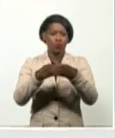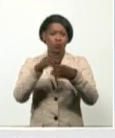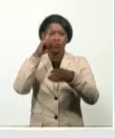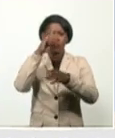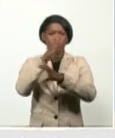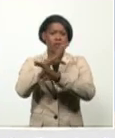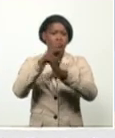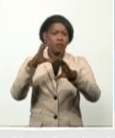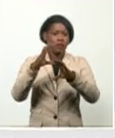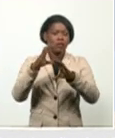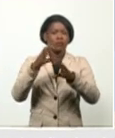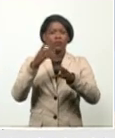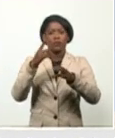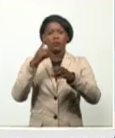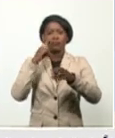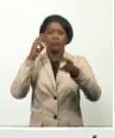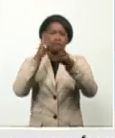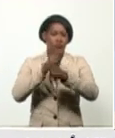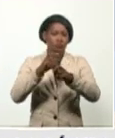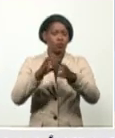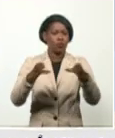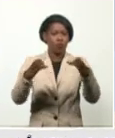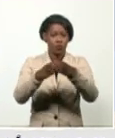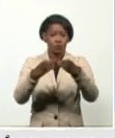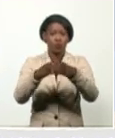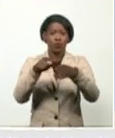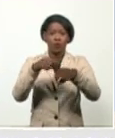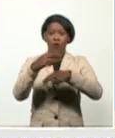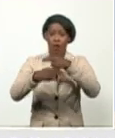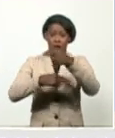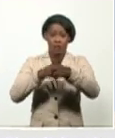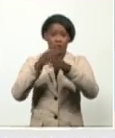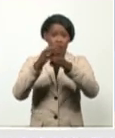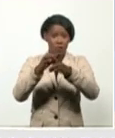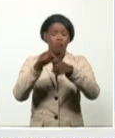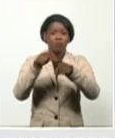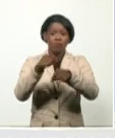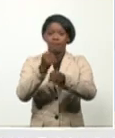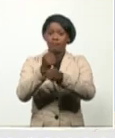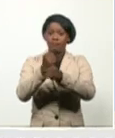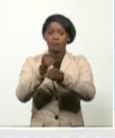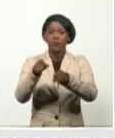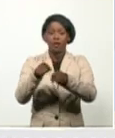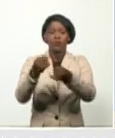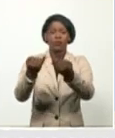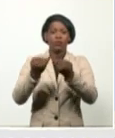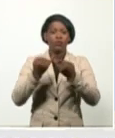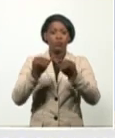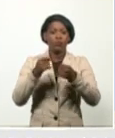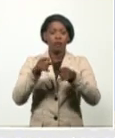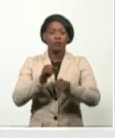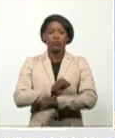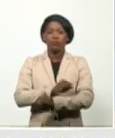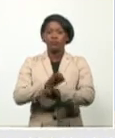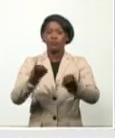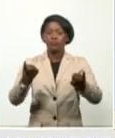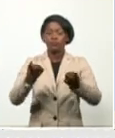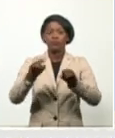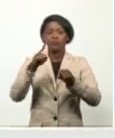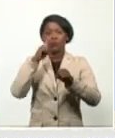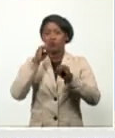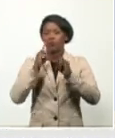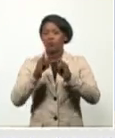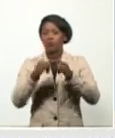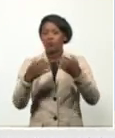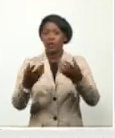científicos, de investigadores que están trabajando la epidemia, salió una noticia de un estudio que se hizo en